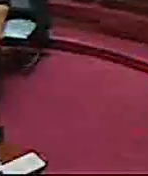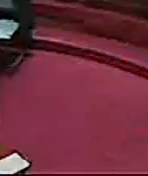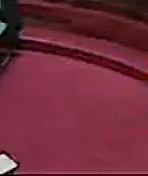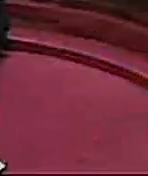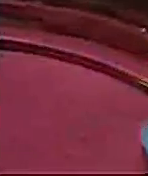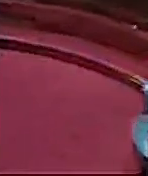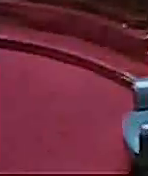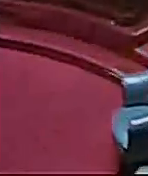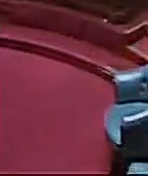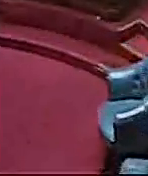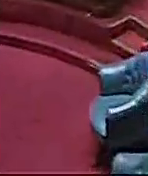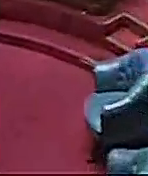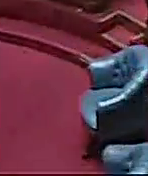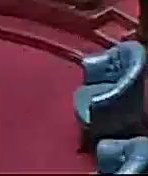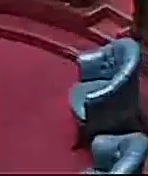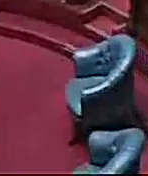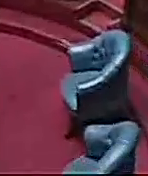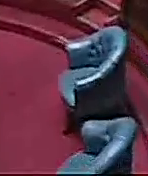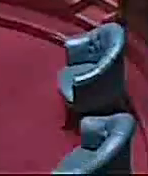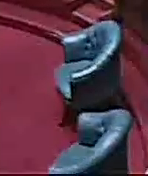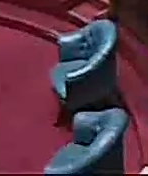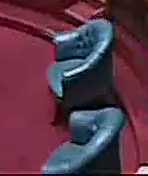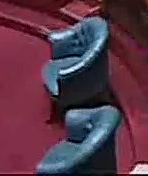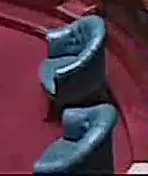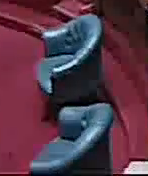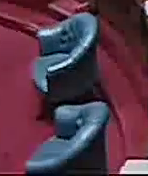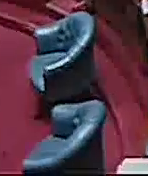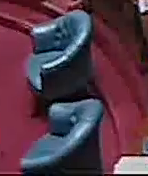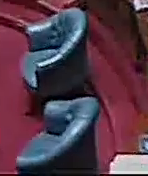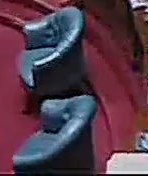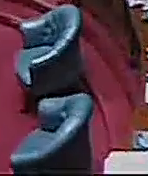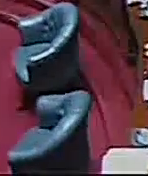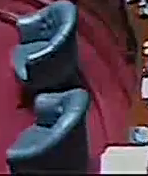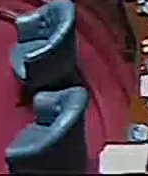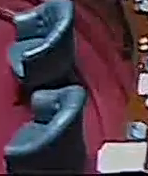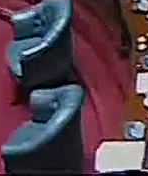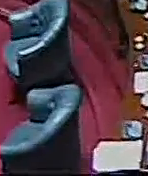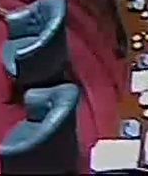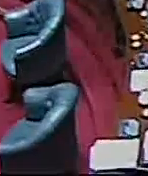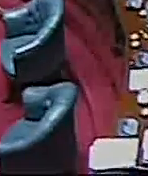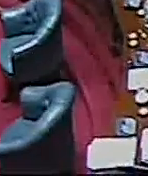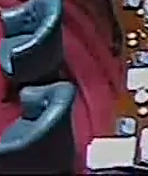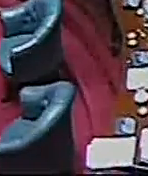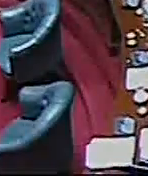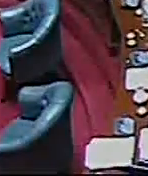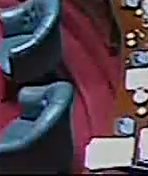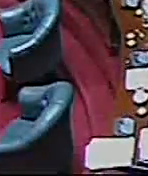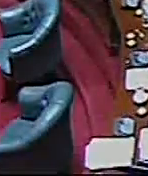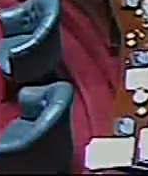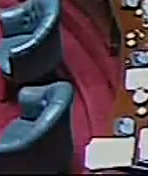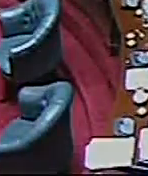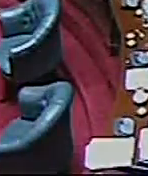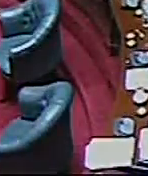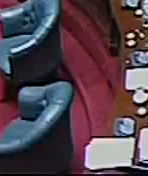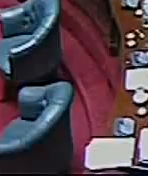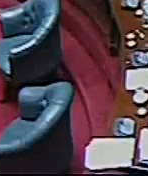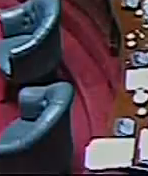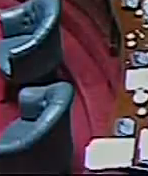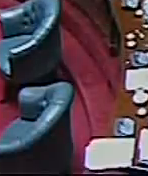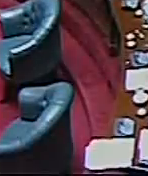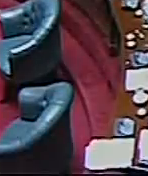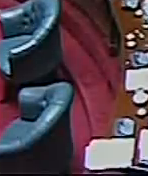14 en 30, negativa. Consideramos ahora tres mociones referidas a